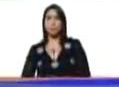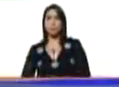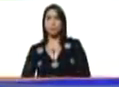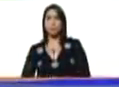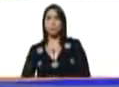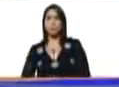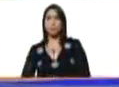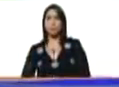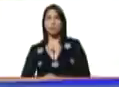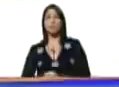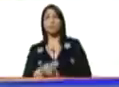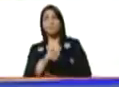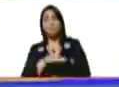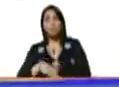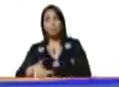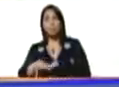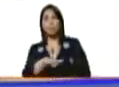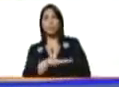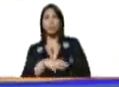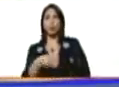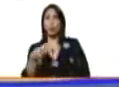en el campo agroalimentario,